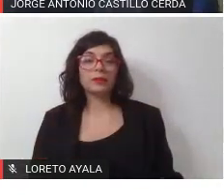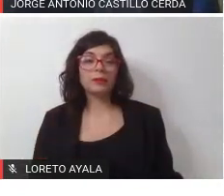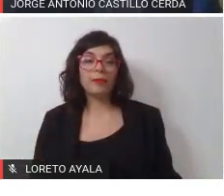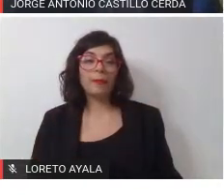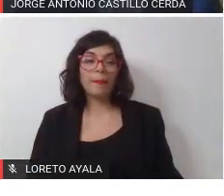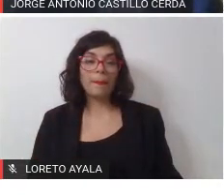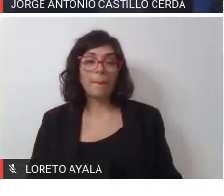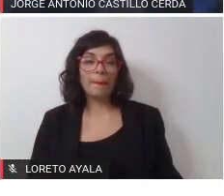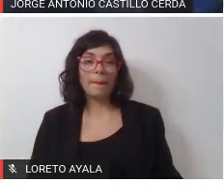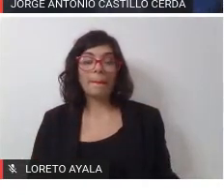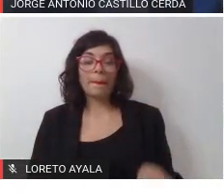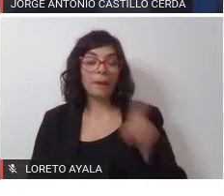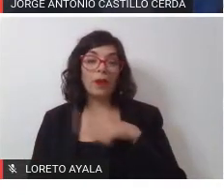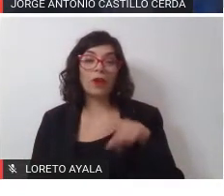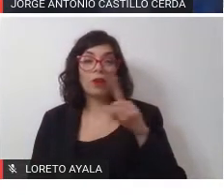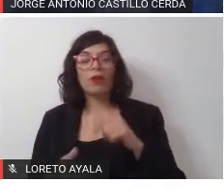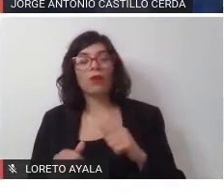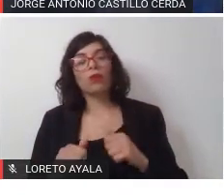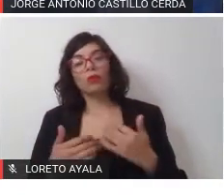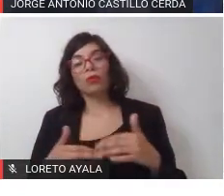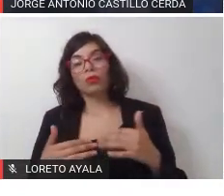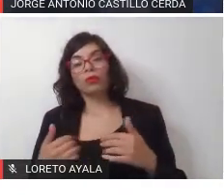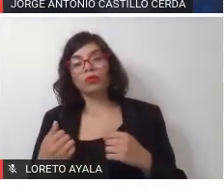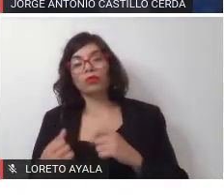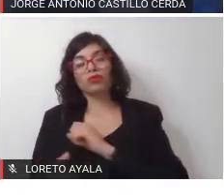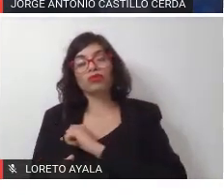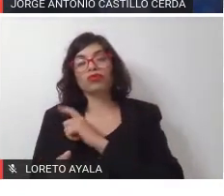un esfuerzo que se hace desde